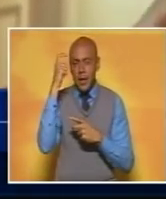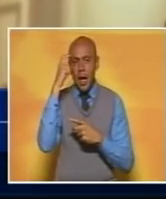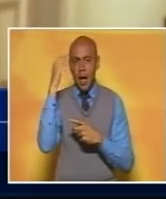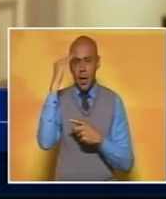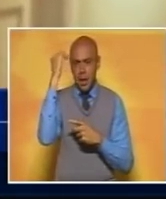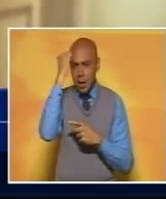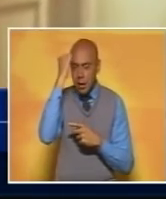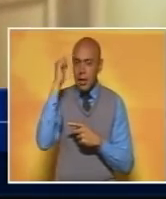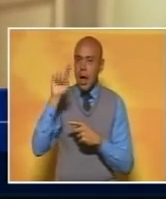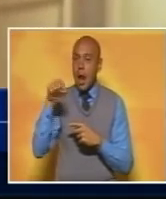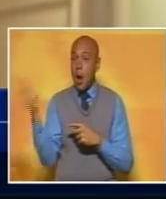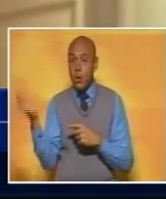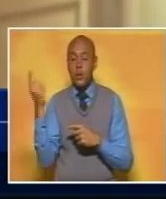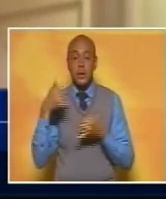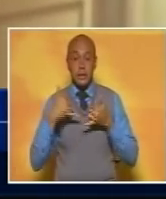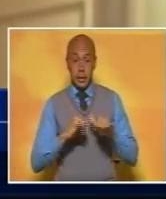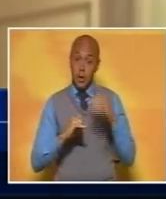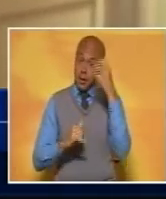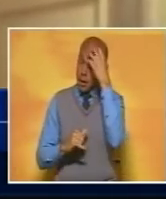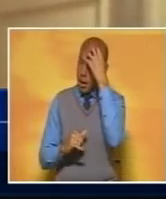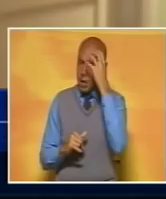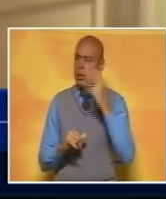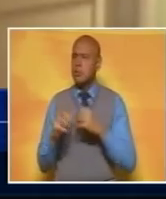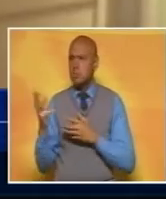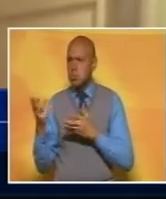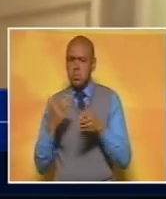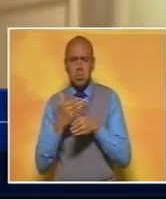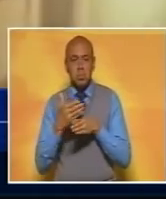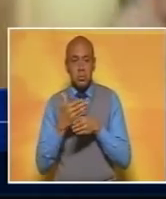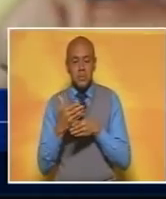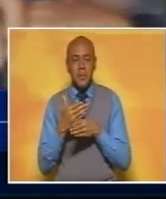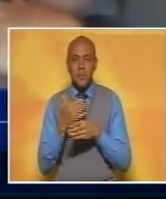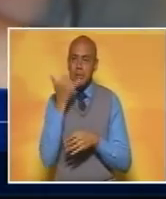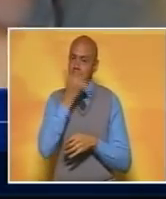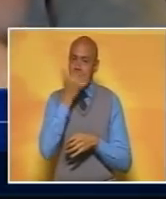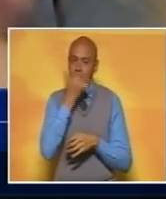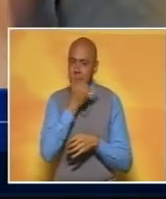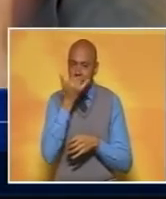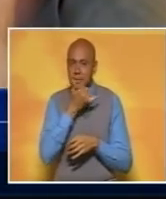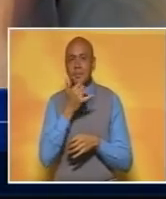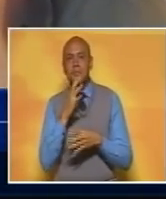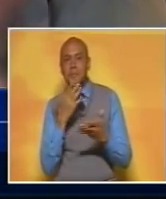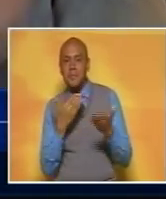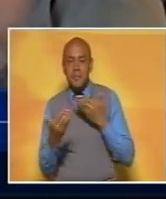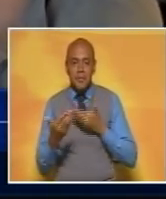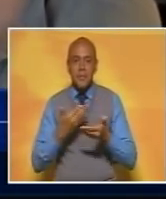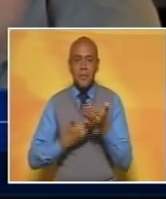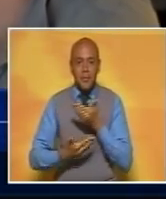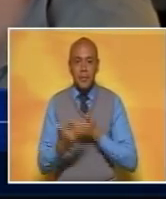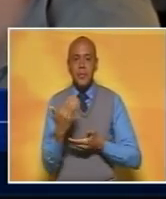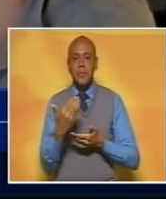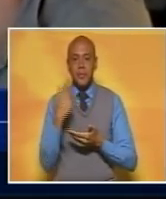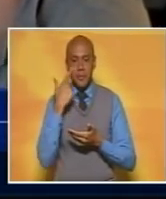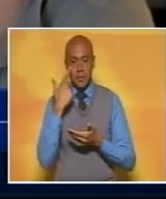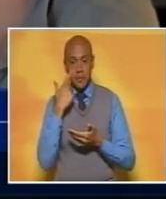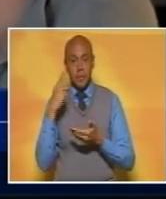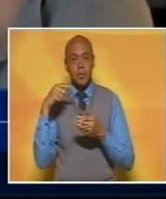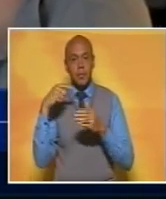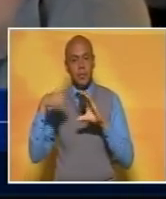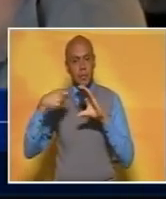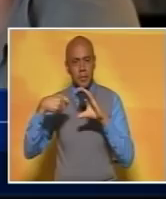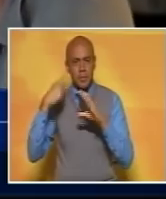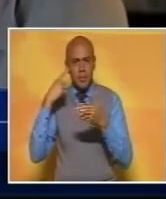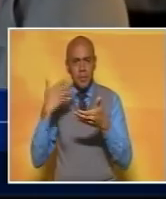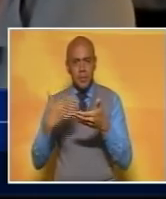humanitario para la cura de trastornos mentales. A pesar del tono jocoso del video, una leyenda junto a las imágenes destaca